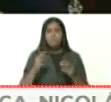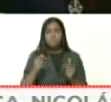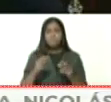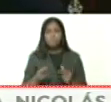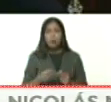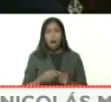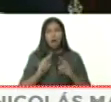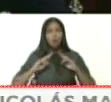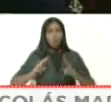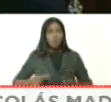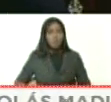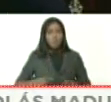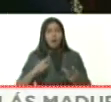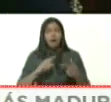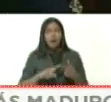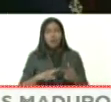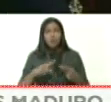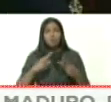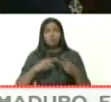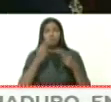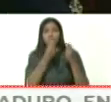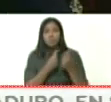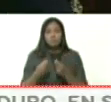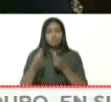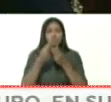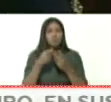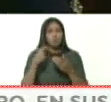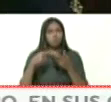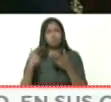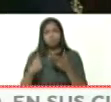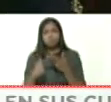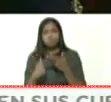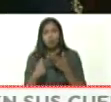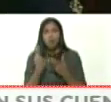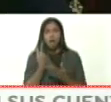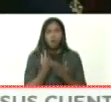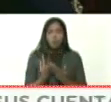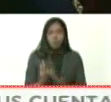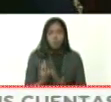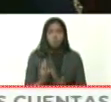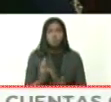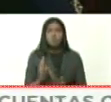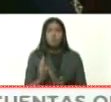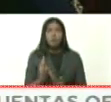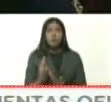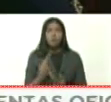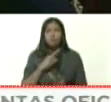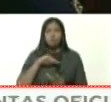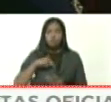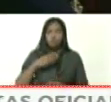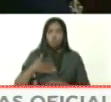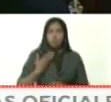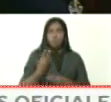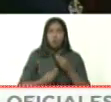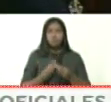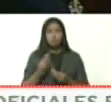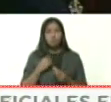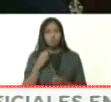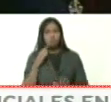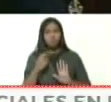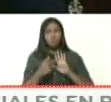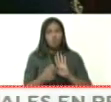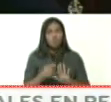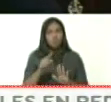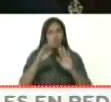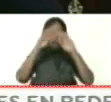humanos, financieros, materiales, y cuánto podemos hacer si en lugar de dedicar